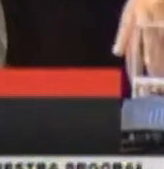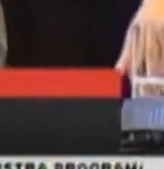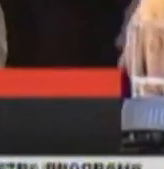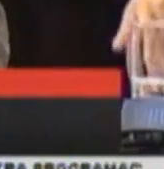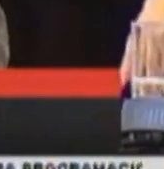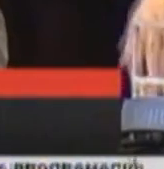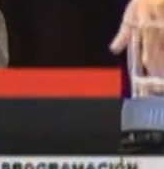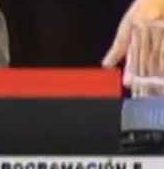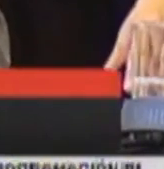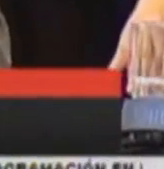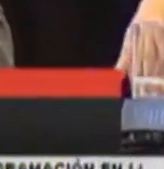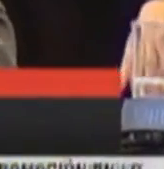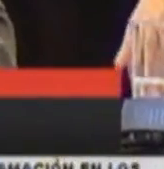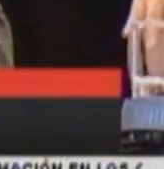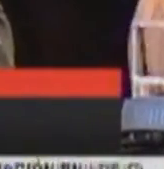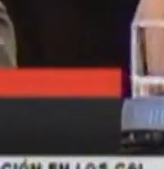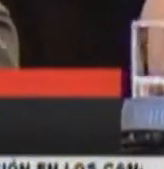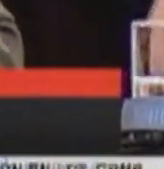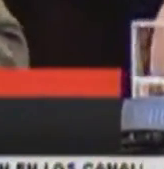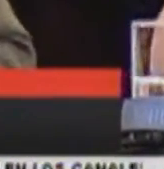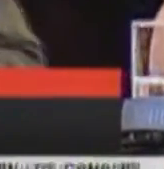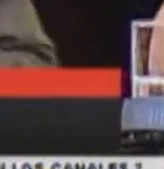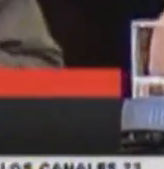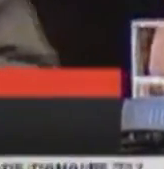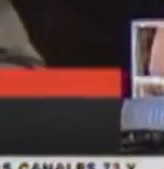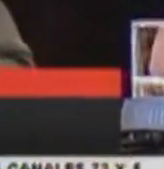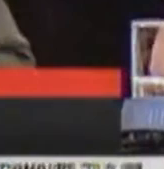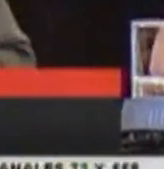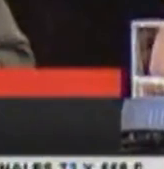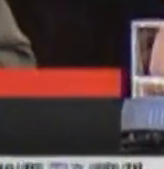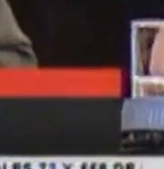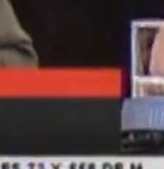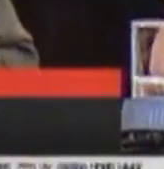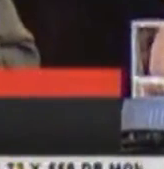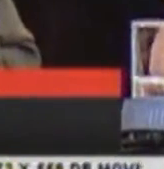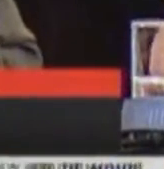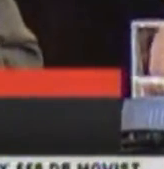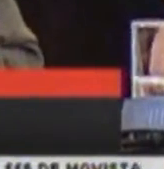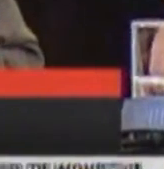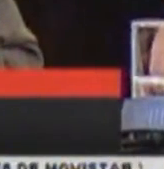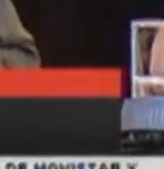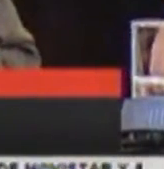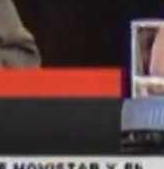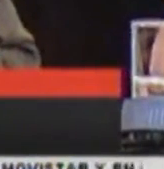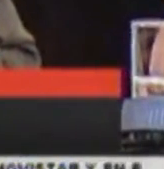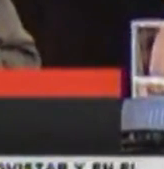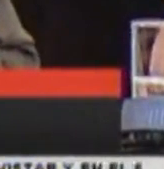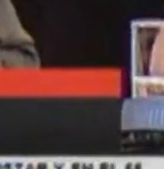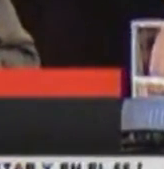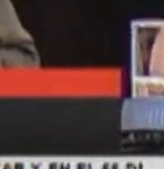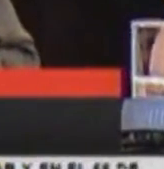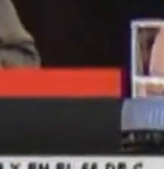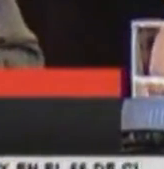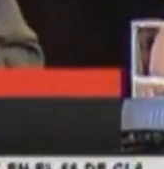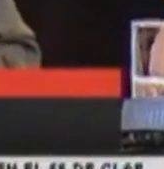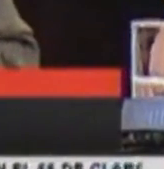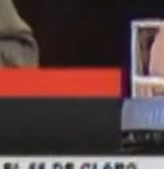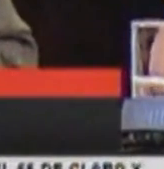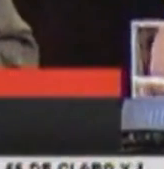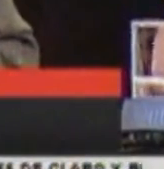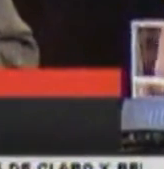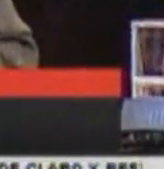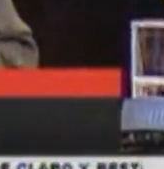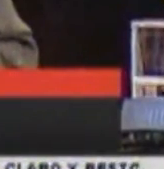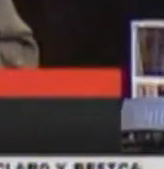lo discutimos con el gobernador de Huancavelica la vez pasada, por ejemplo. De los del sur de Huancavelica, la administración de esos municipios está en Huamán,